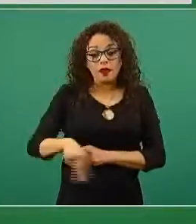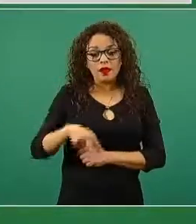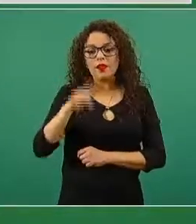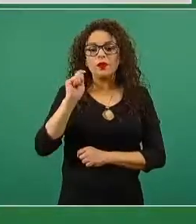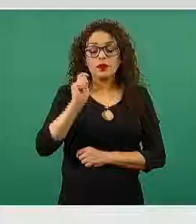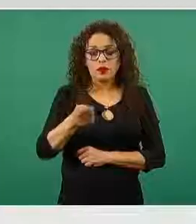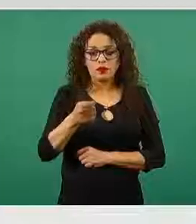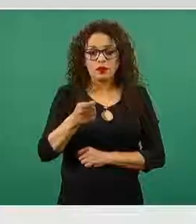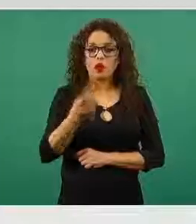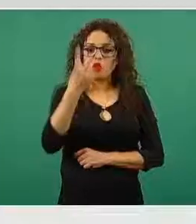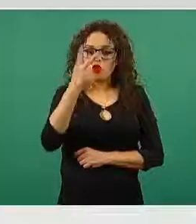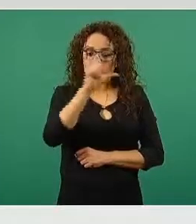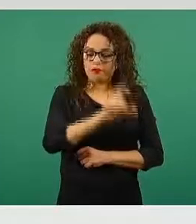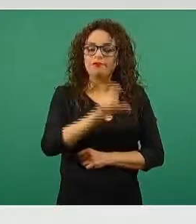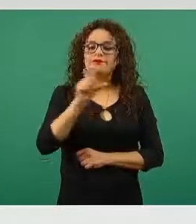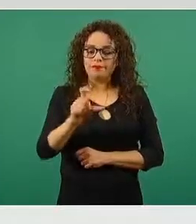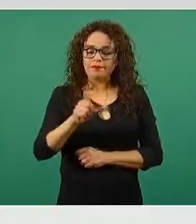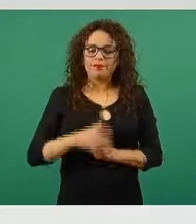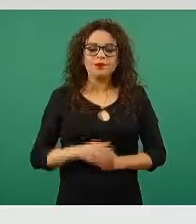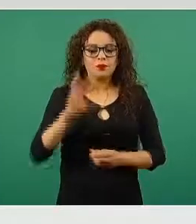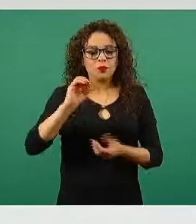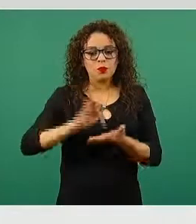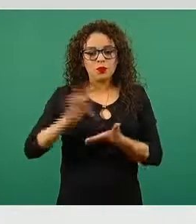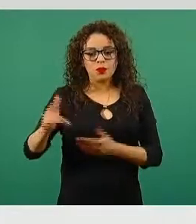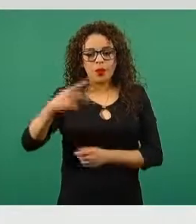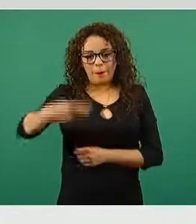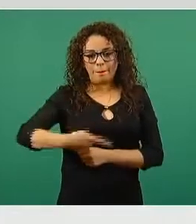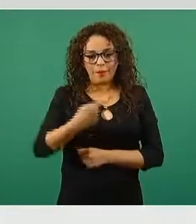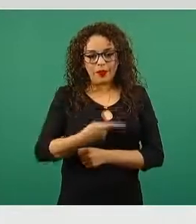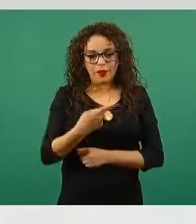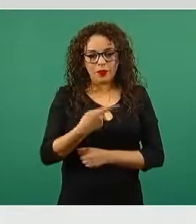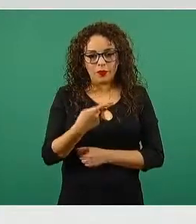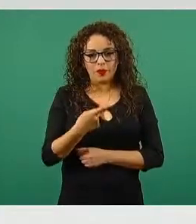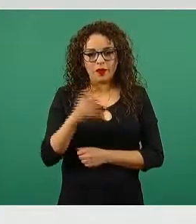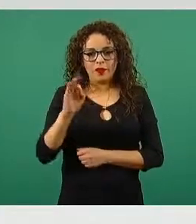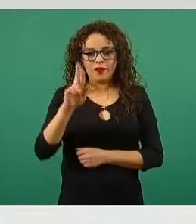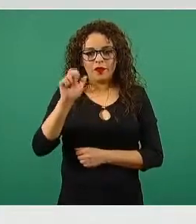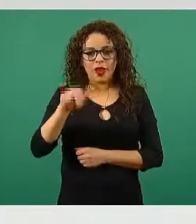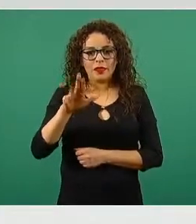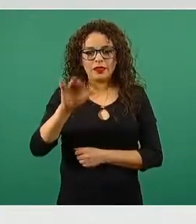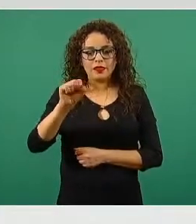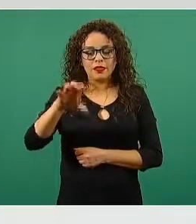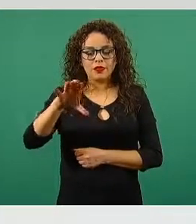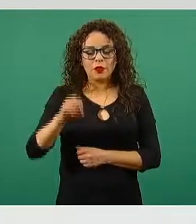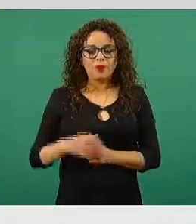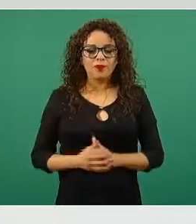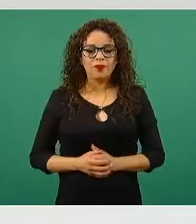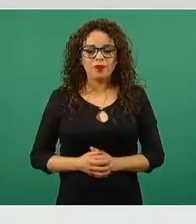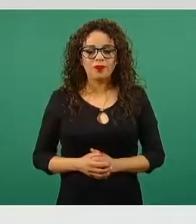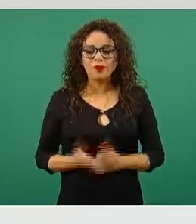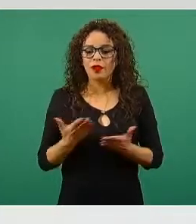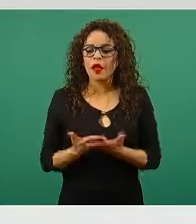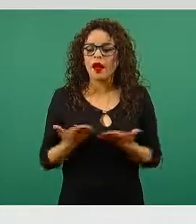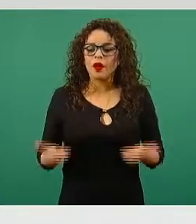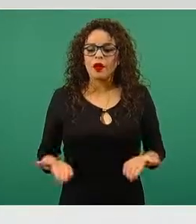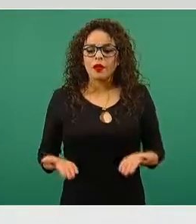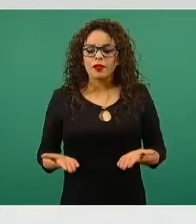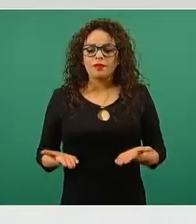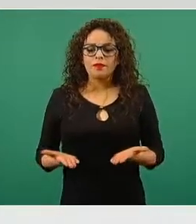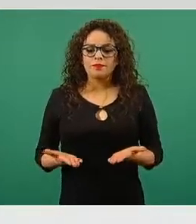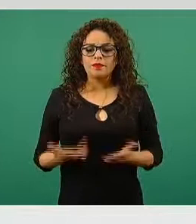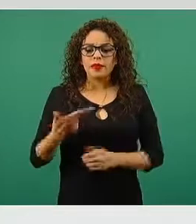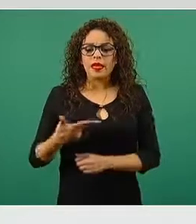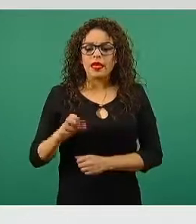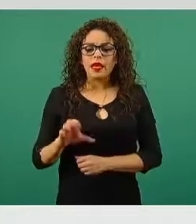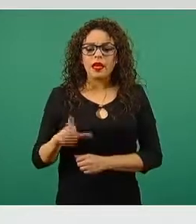de 2 dosis. Muchísimas gracias por la pregunta, Francisco. Ahora,